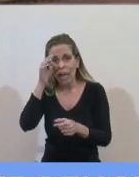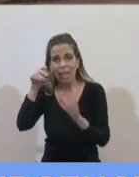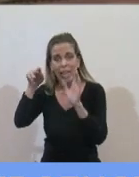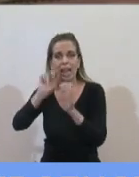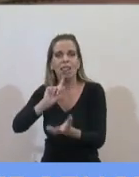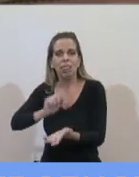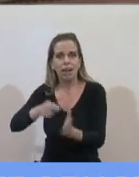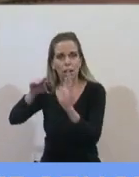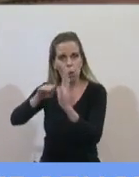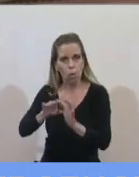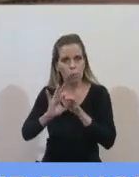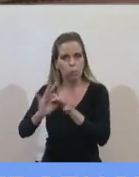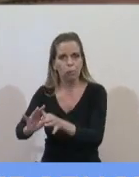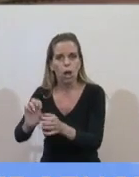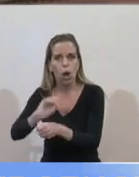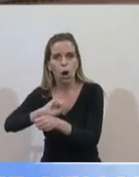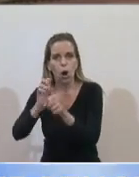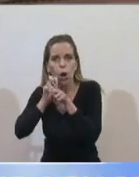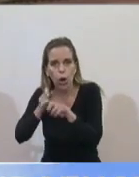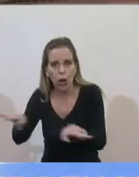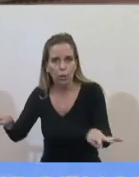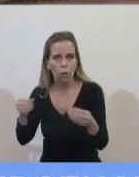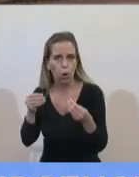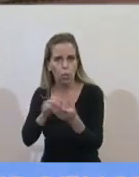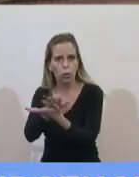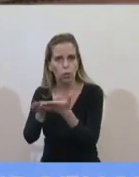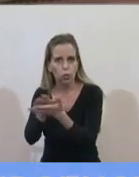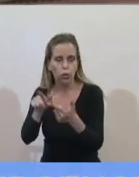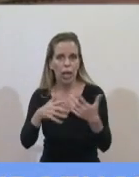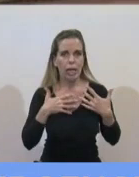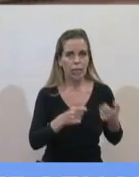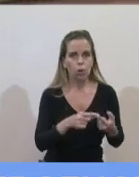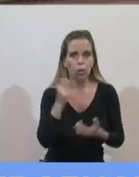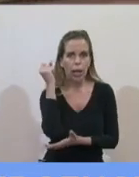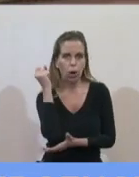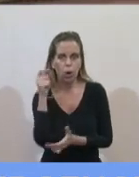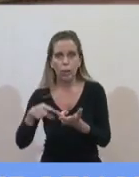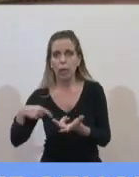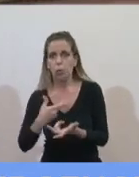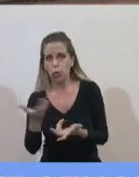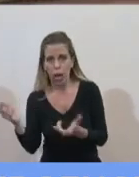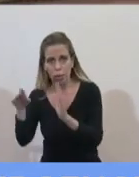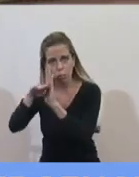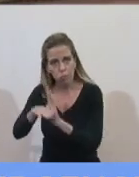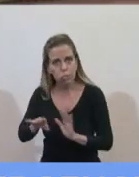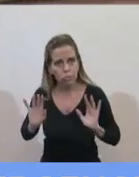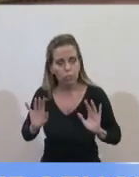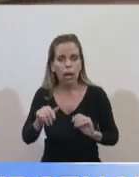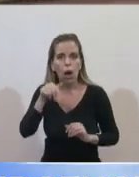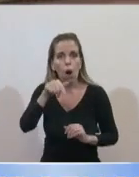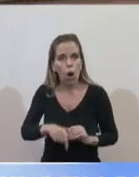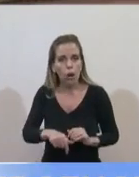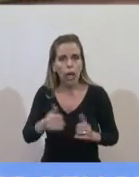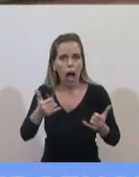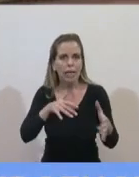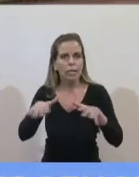relacionados con la pandemia y su respuesta a sus respuestas tanto sanitarias económicas y sociales hoy tenemos una